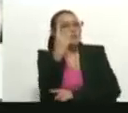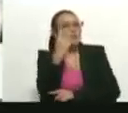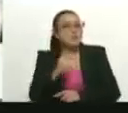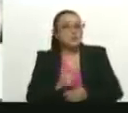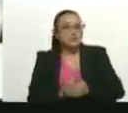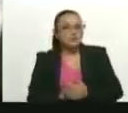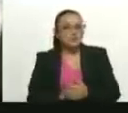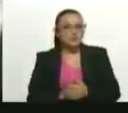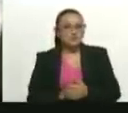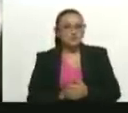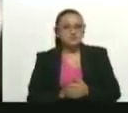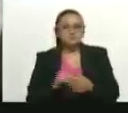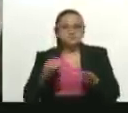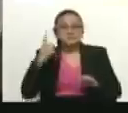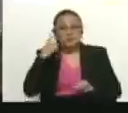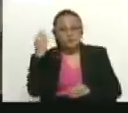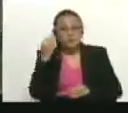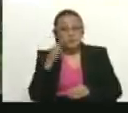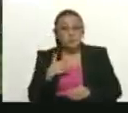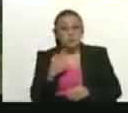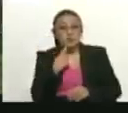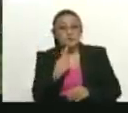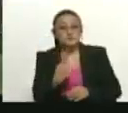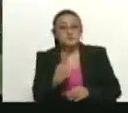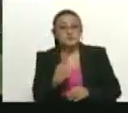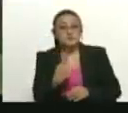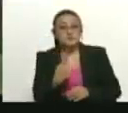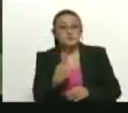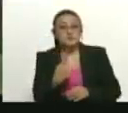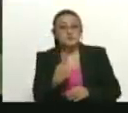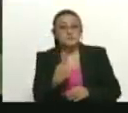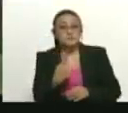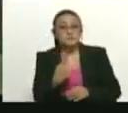Yo creo que pudiéramos decir que